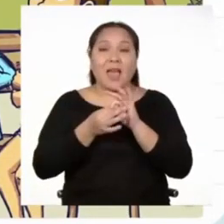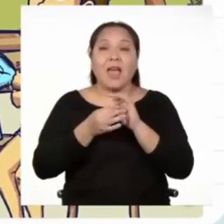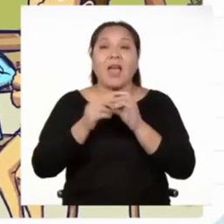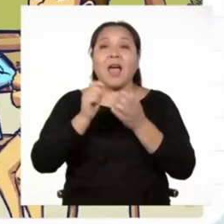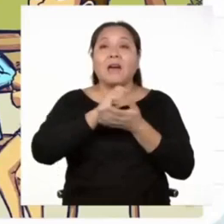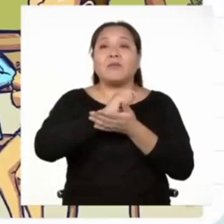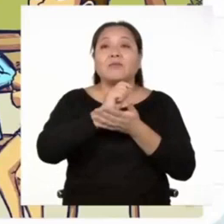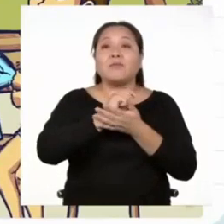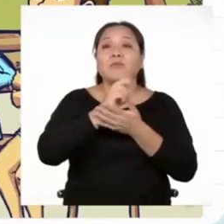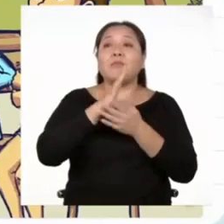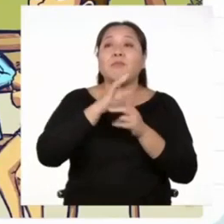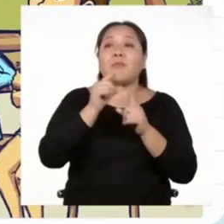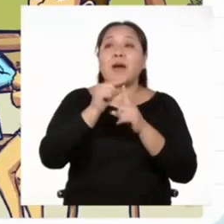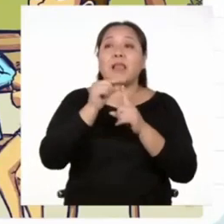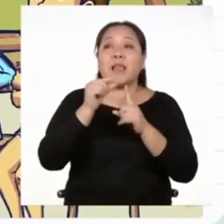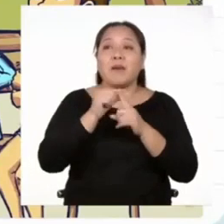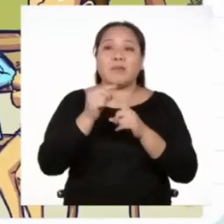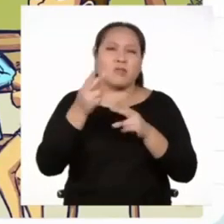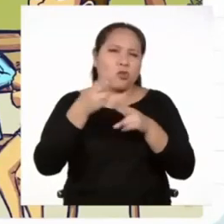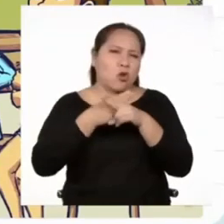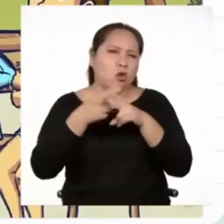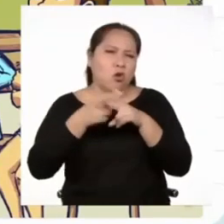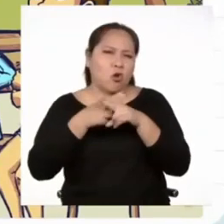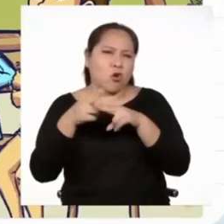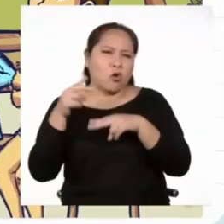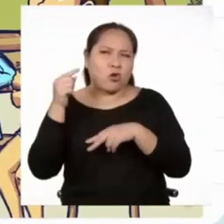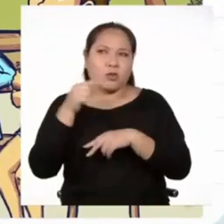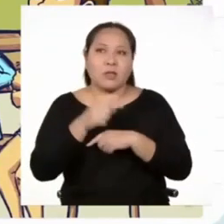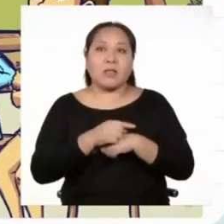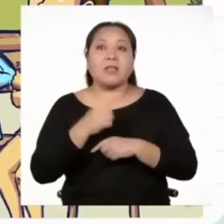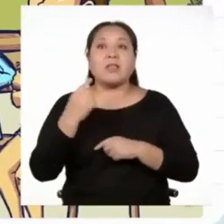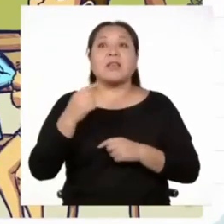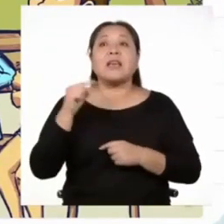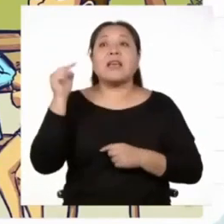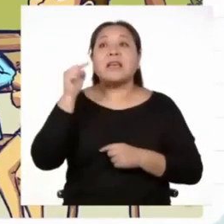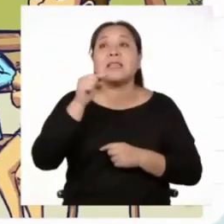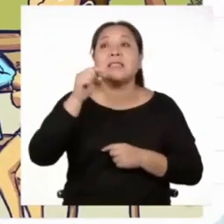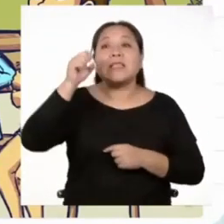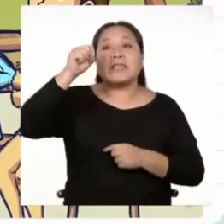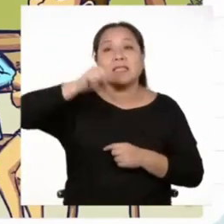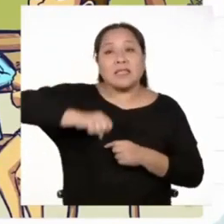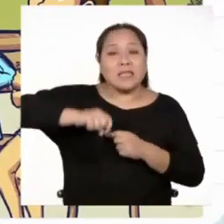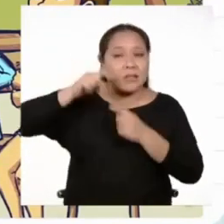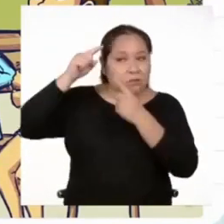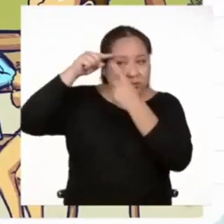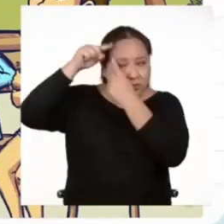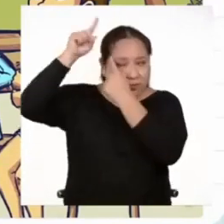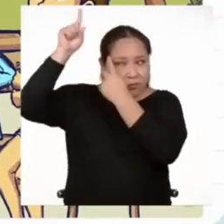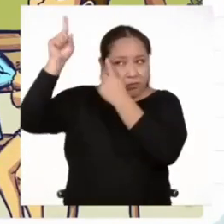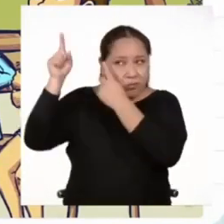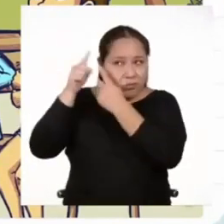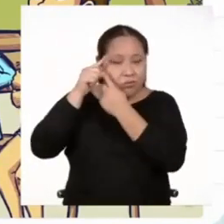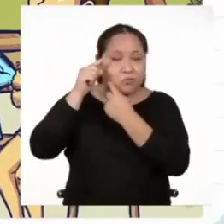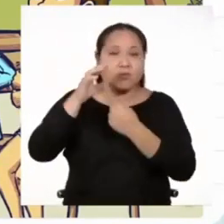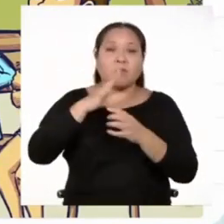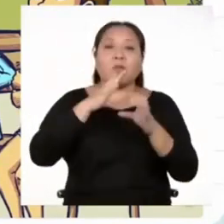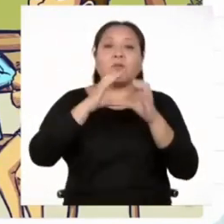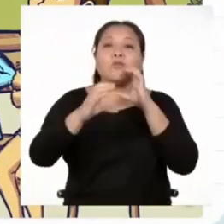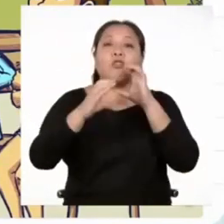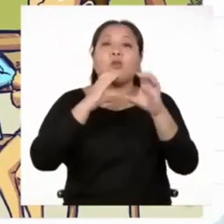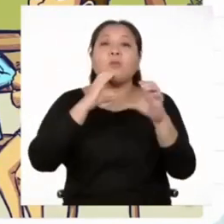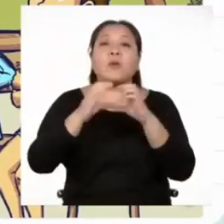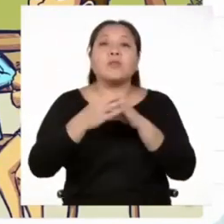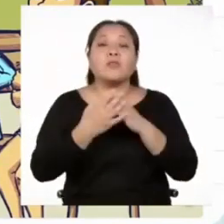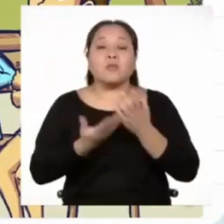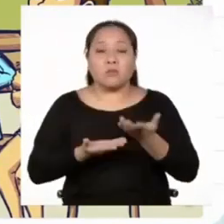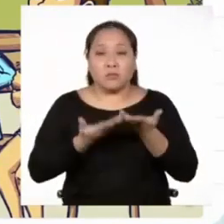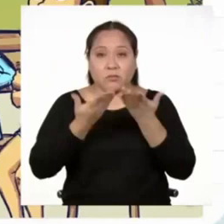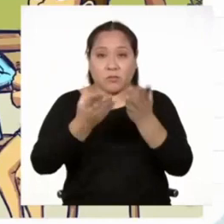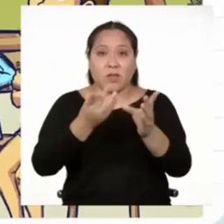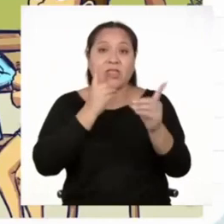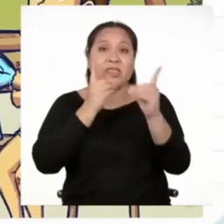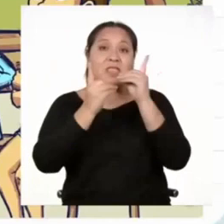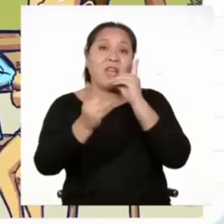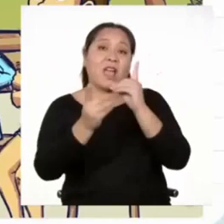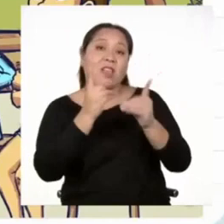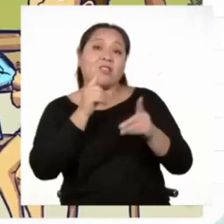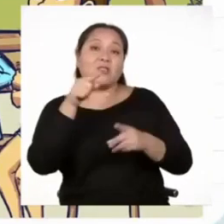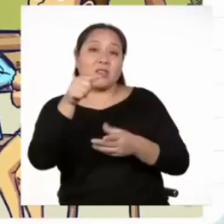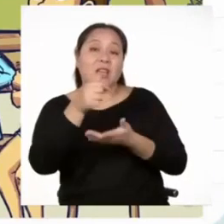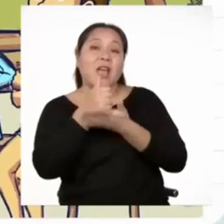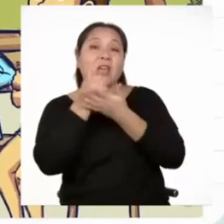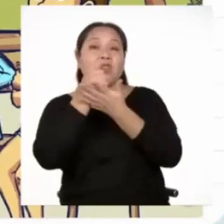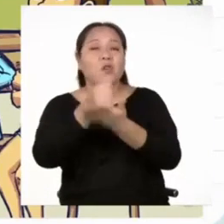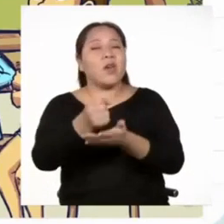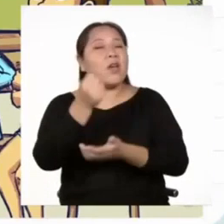la tira cómica es breve, y en este caso, sí hay globos de texto en los que se presentan diálogos que te ayudarán